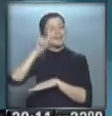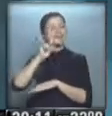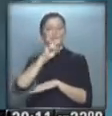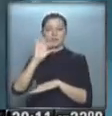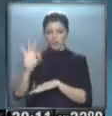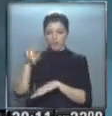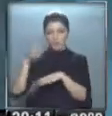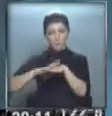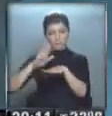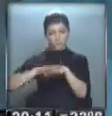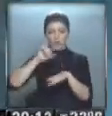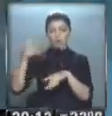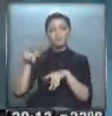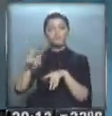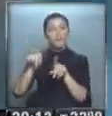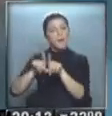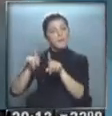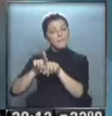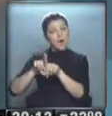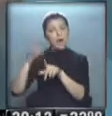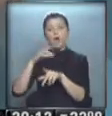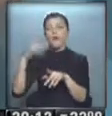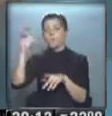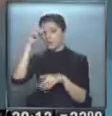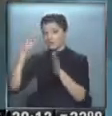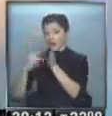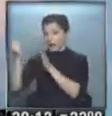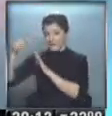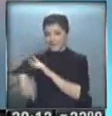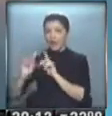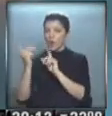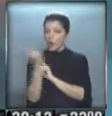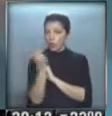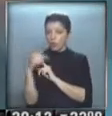Provincial y su hermano de la Metropolitana continúan detenidos.